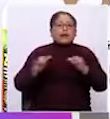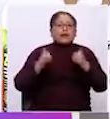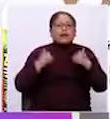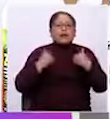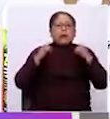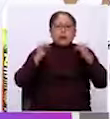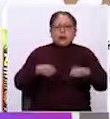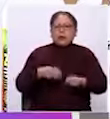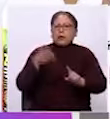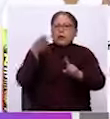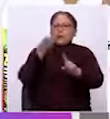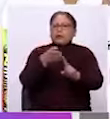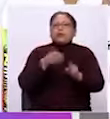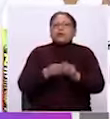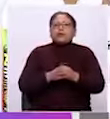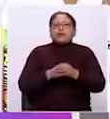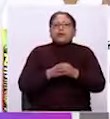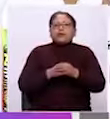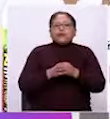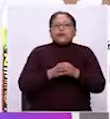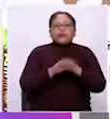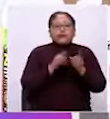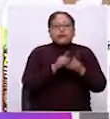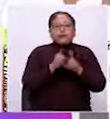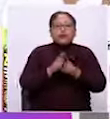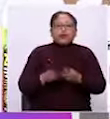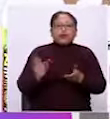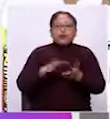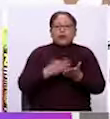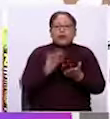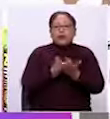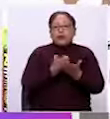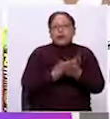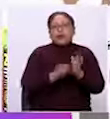flujo financiero cosa que le da a la reactivación de la empresa contarlo